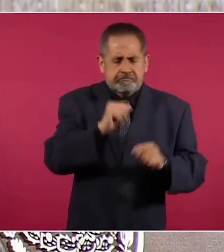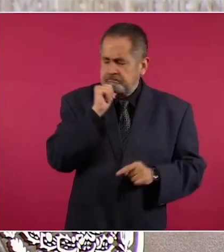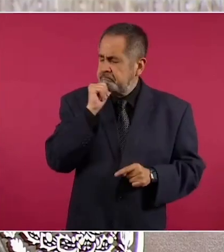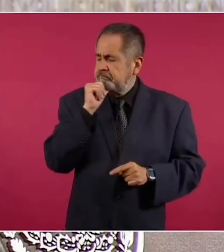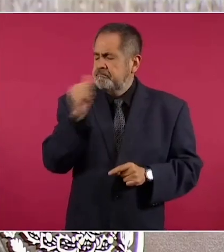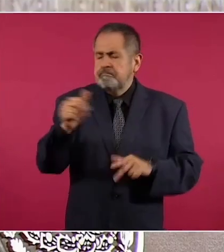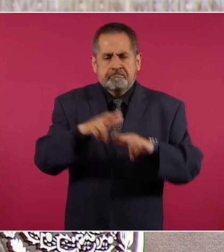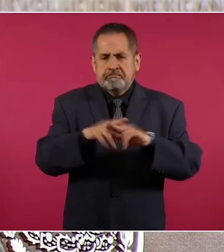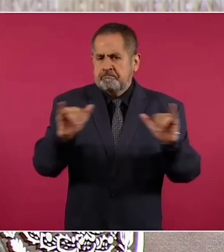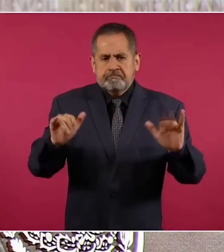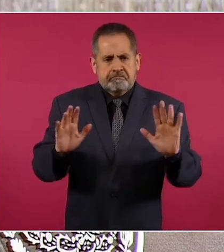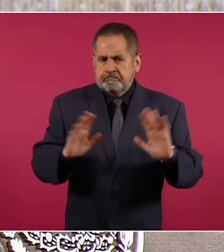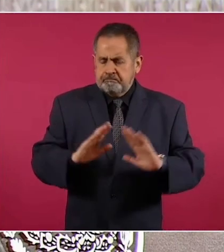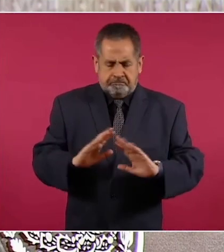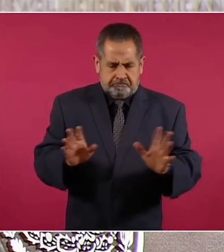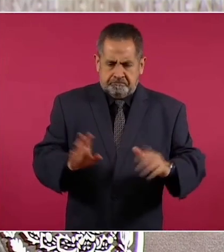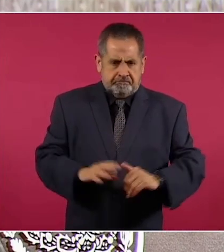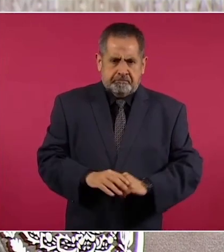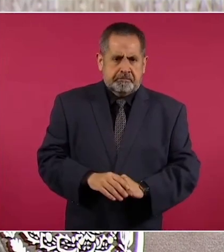espiado.